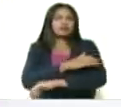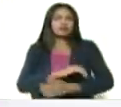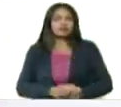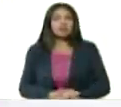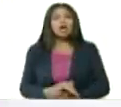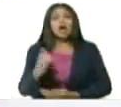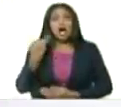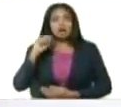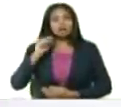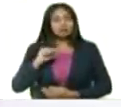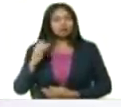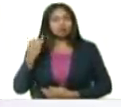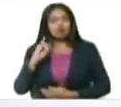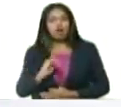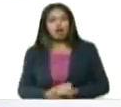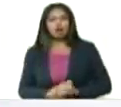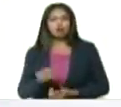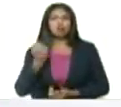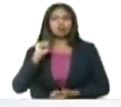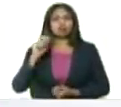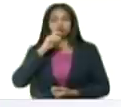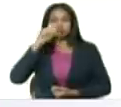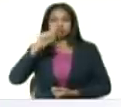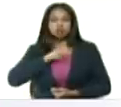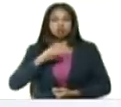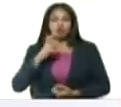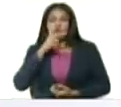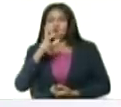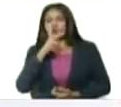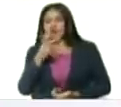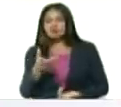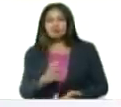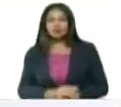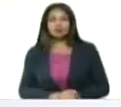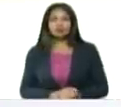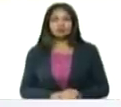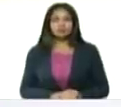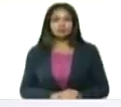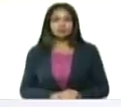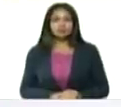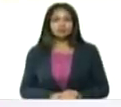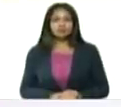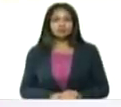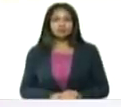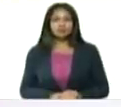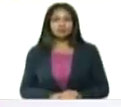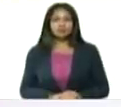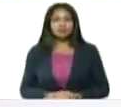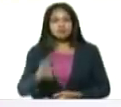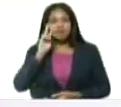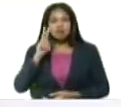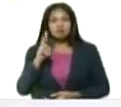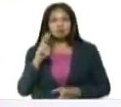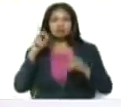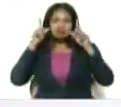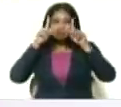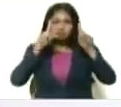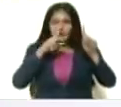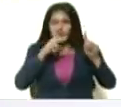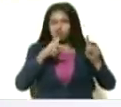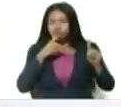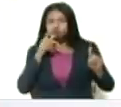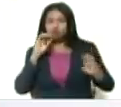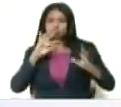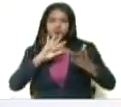hay. Mezquindad, envidia, odio, un cóctel nocivo, diabólico, que puede